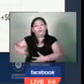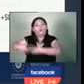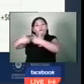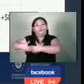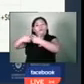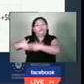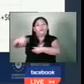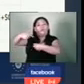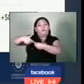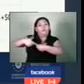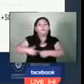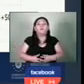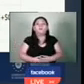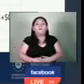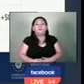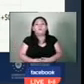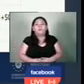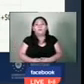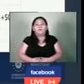aliados.